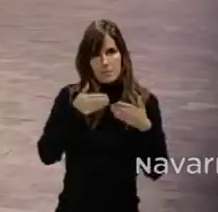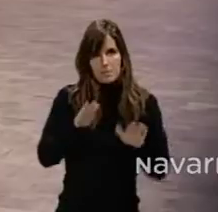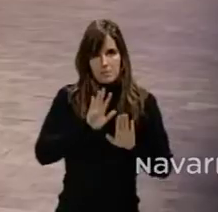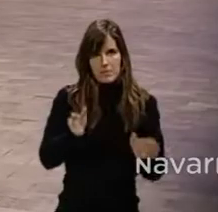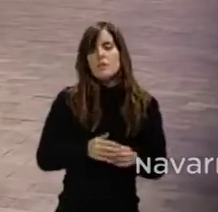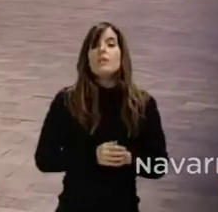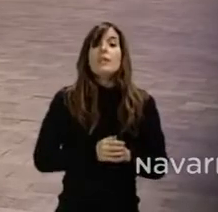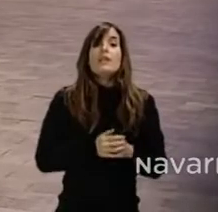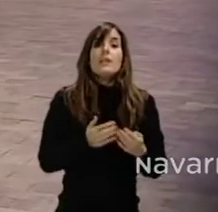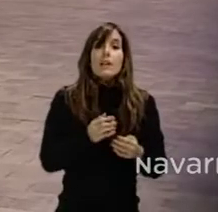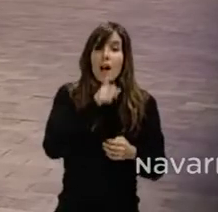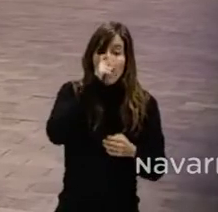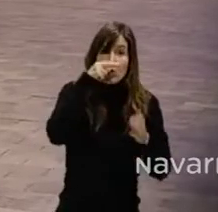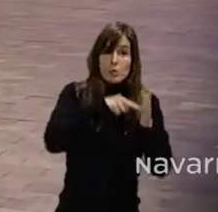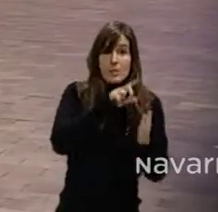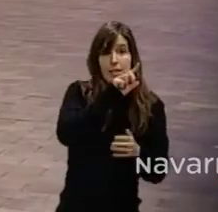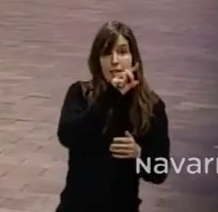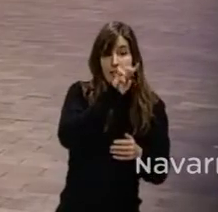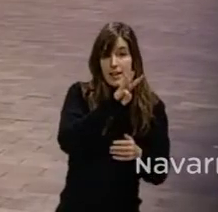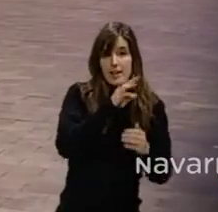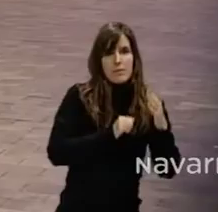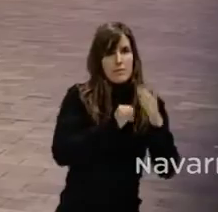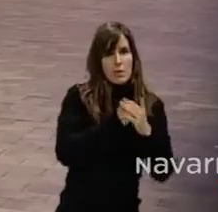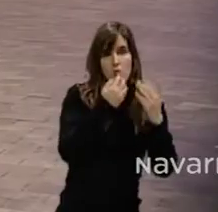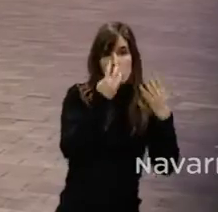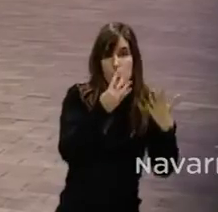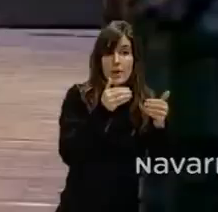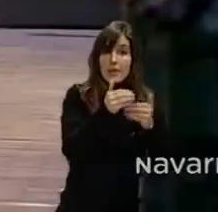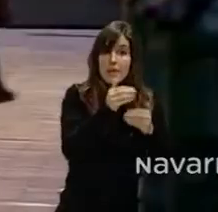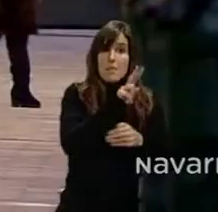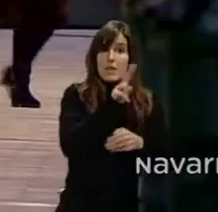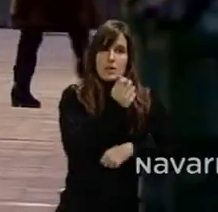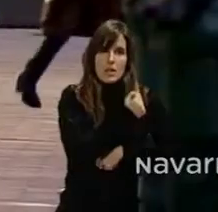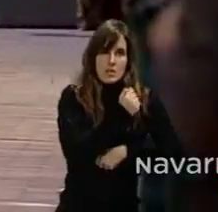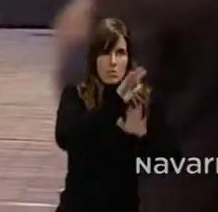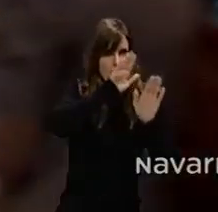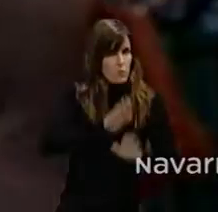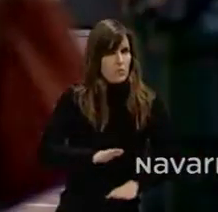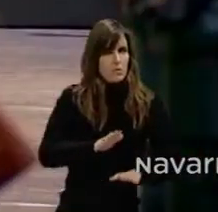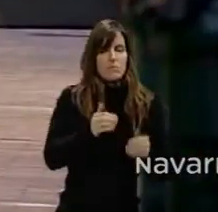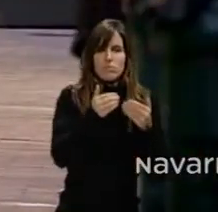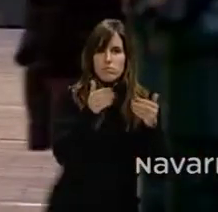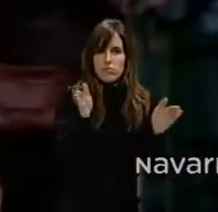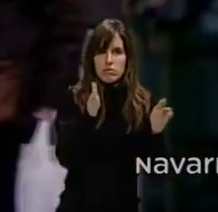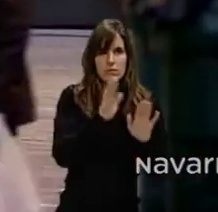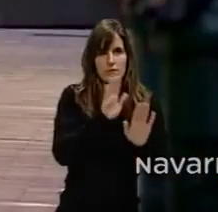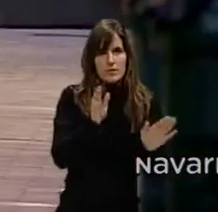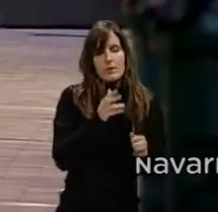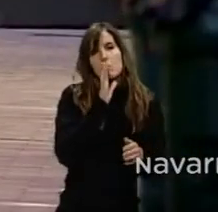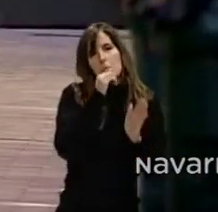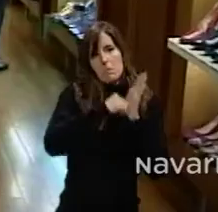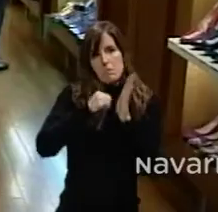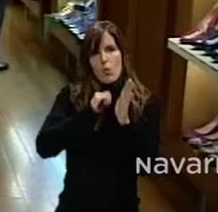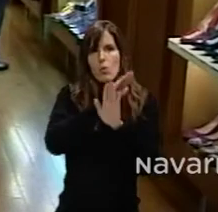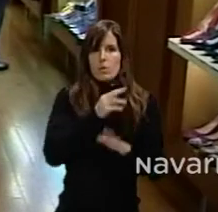determinar nueve días. Solo resta por abril, el día 22 de diciembre. Es el último de todos los que se han autorizado.